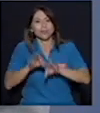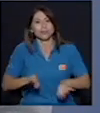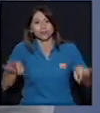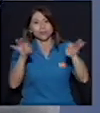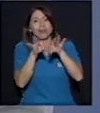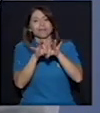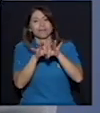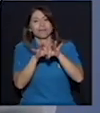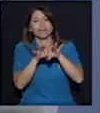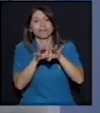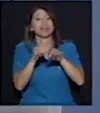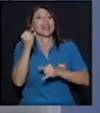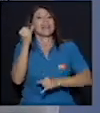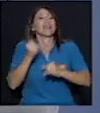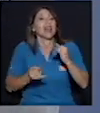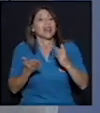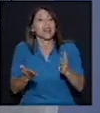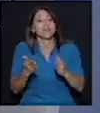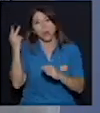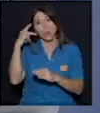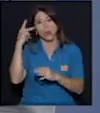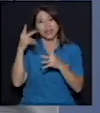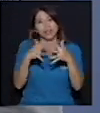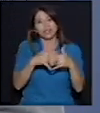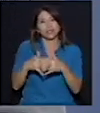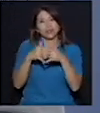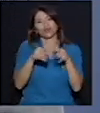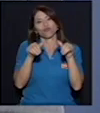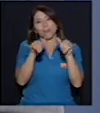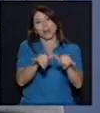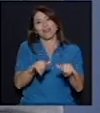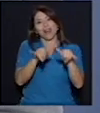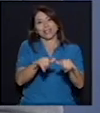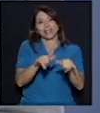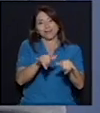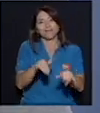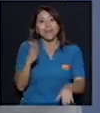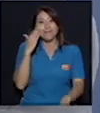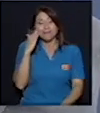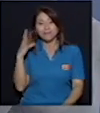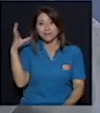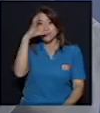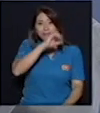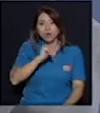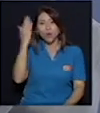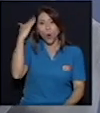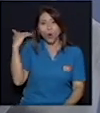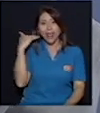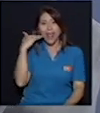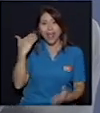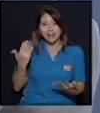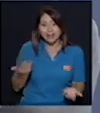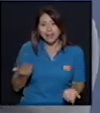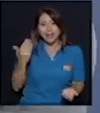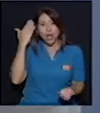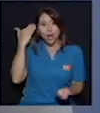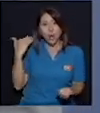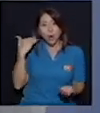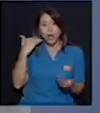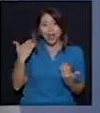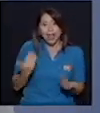al final son sus políticas las que prevalecen. Nótese que Corea está cediendo